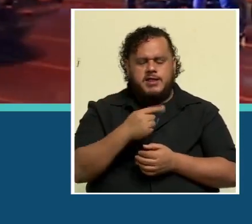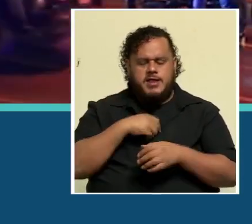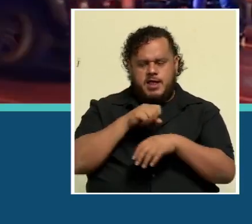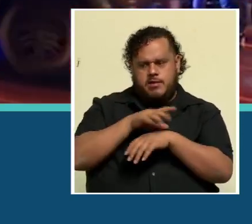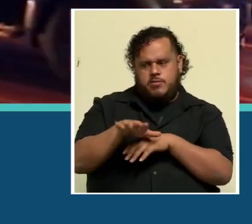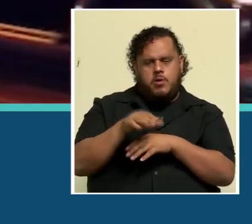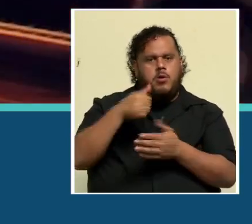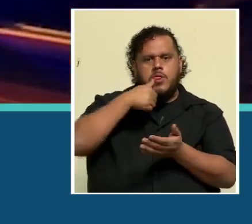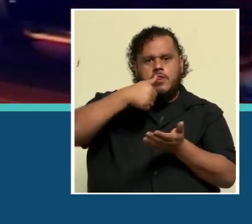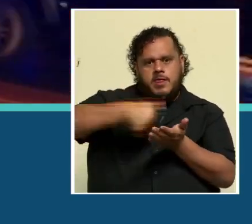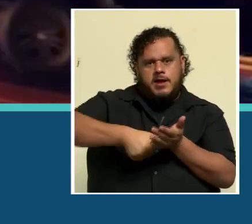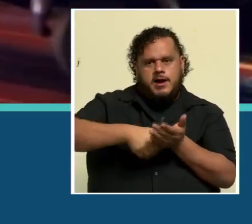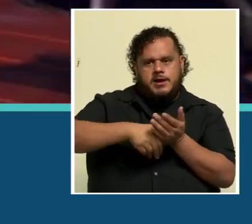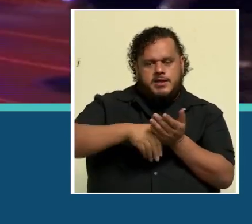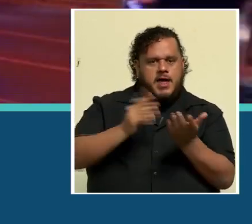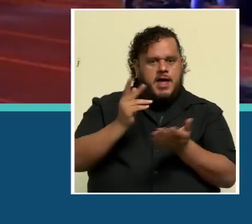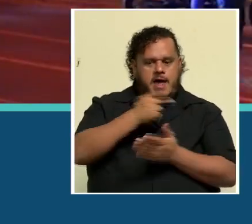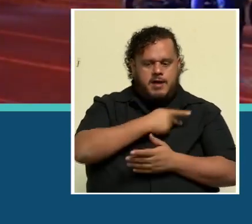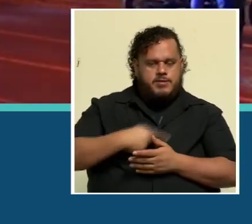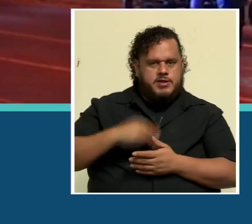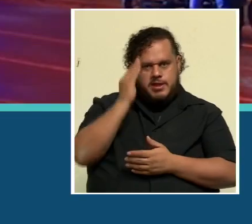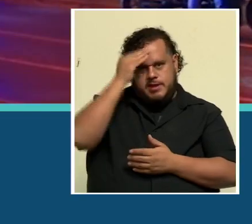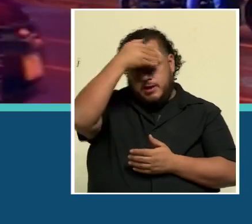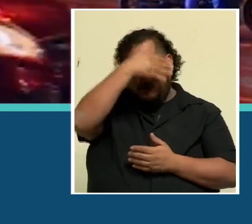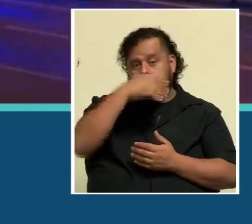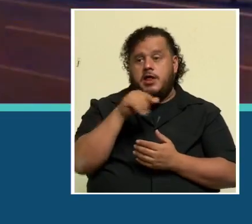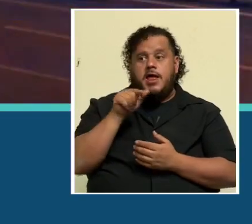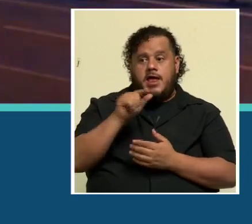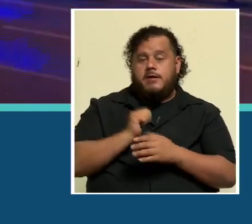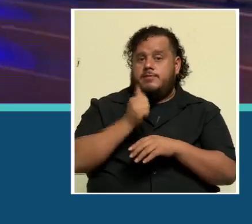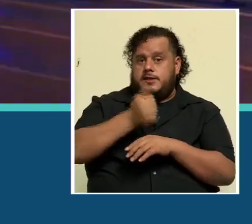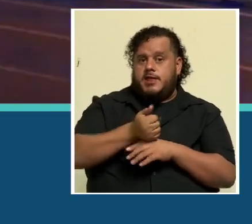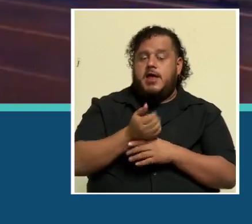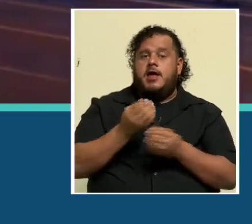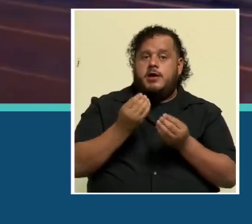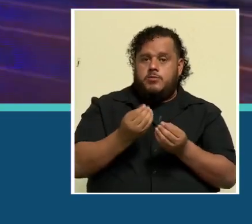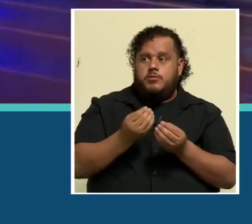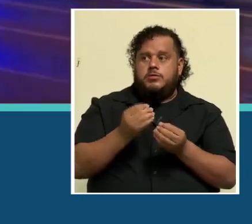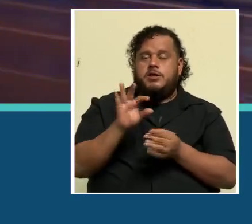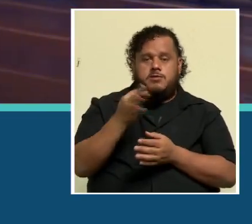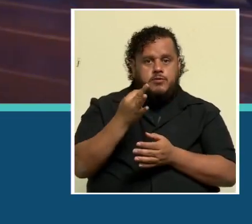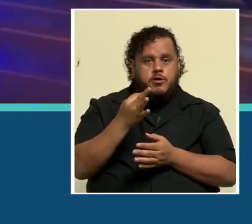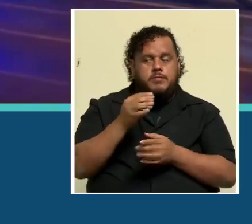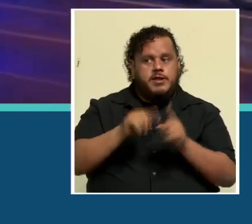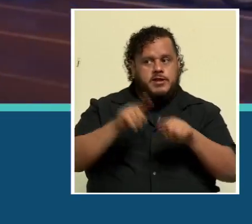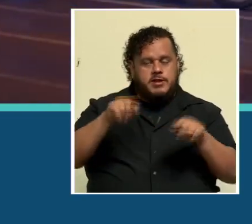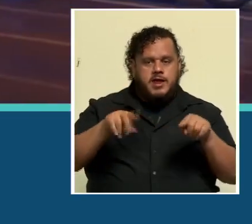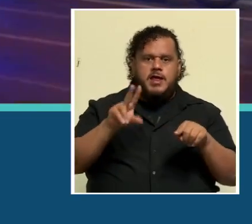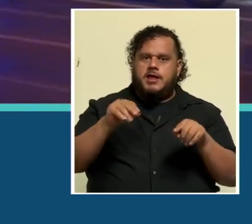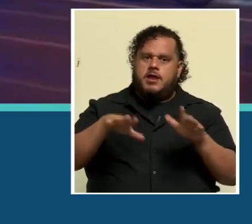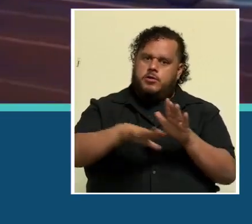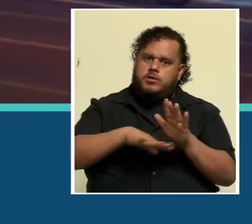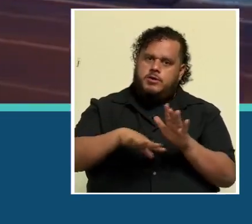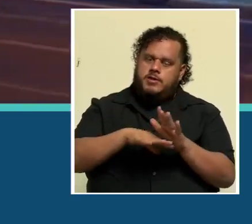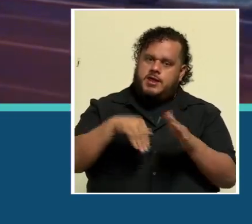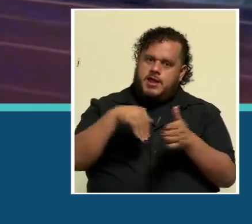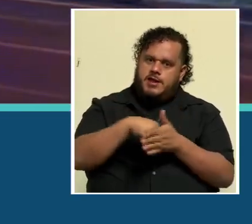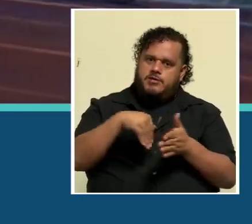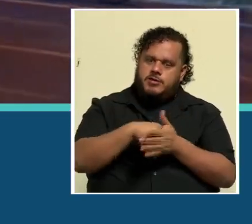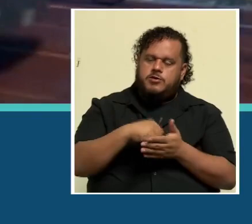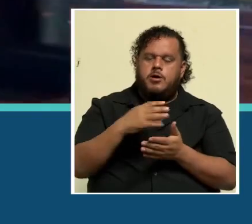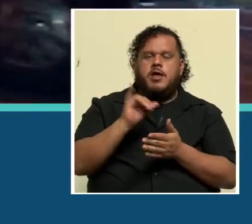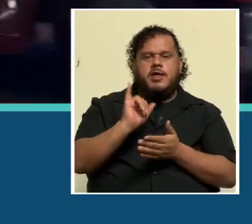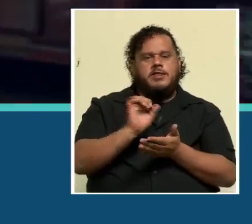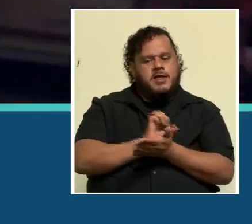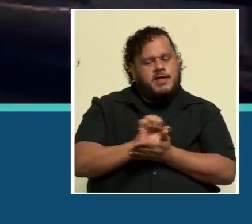carta al mandatario de la República, Carlos Alvarado, donde planteaba una serie de medidas alternativas que no se basara en la restricción y así